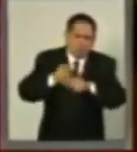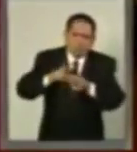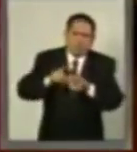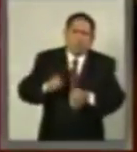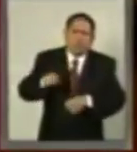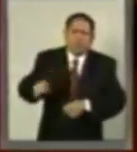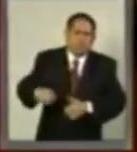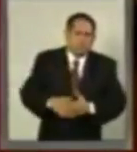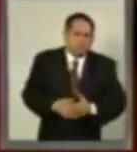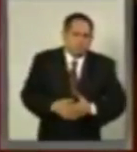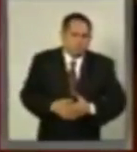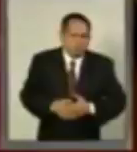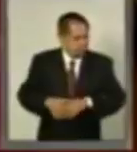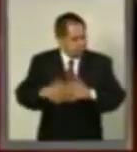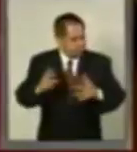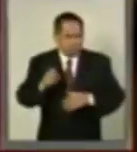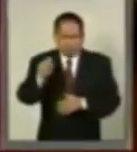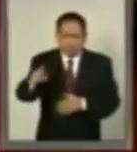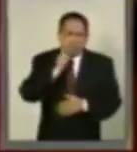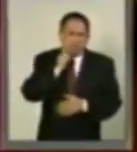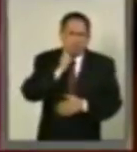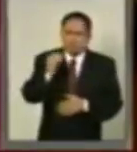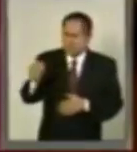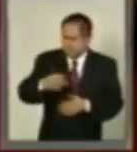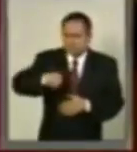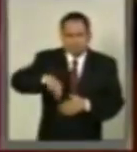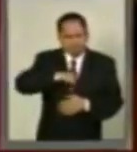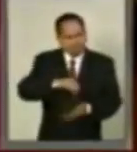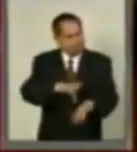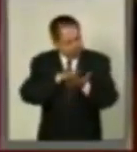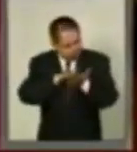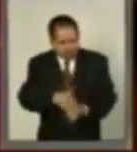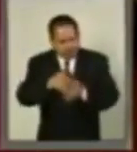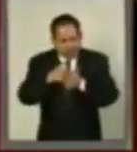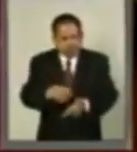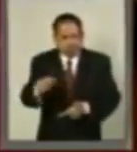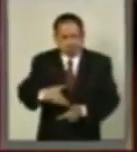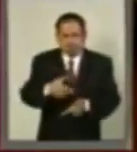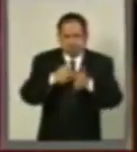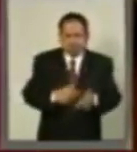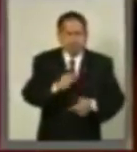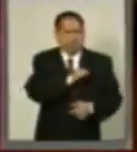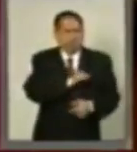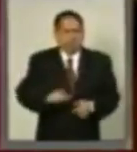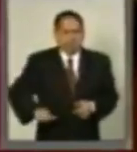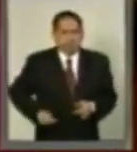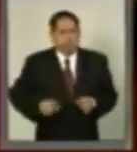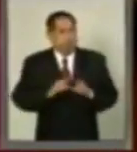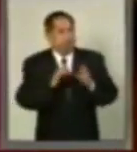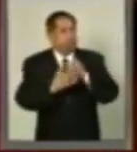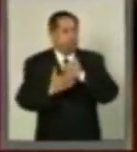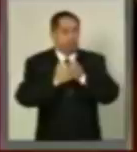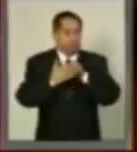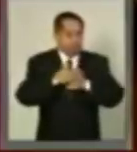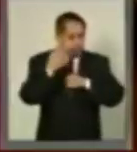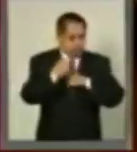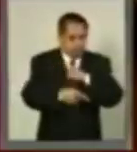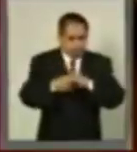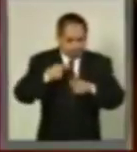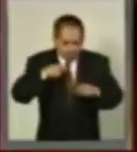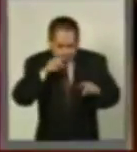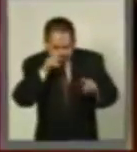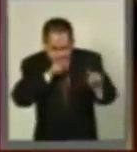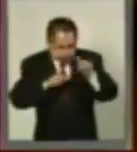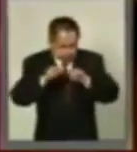Pero aún y con eso, senador, no hemos dejado de apoyar a ningún alcalde que se dice en riesgo una vez revisado